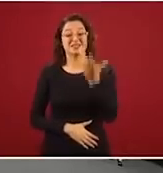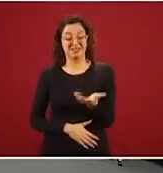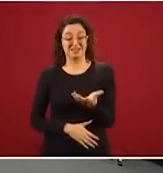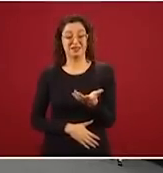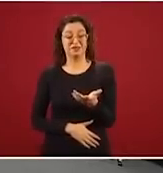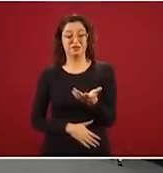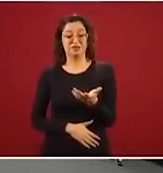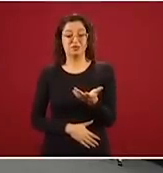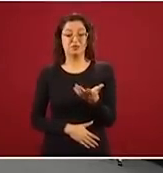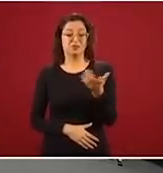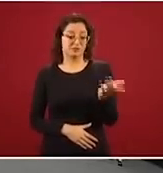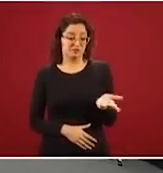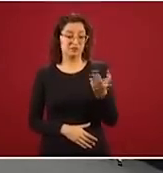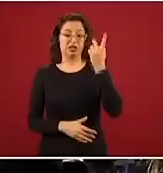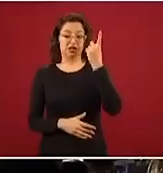que el director